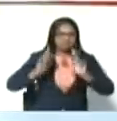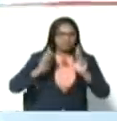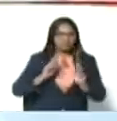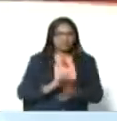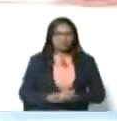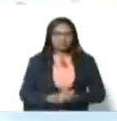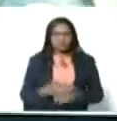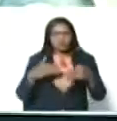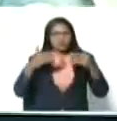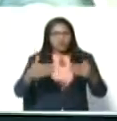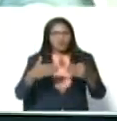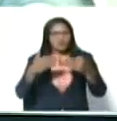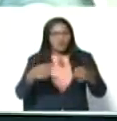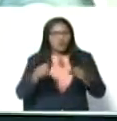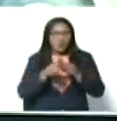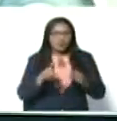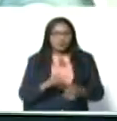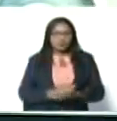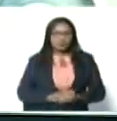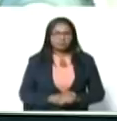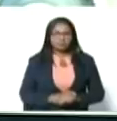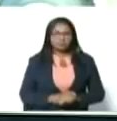ejecútese, avance.